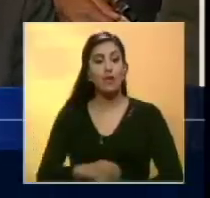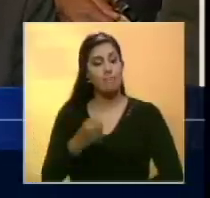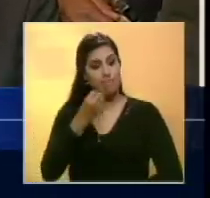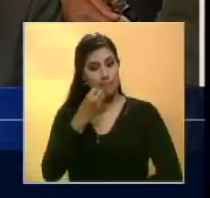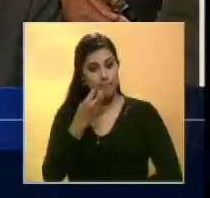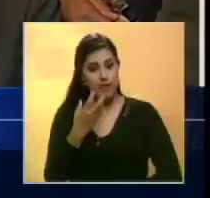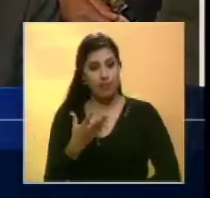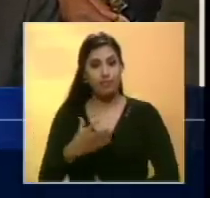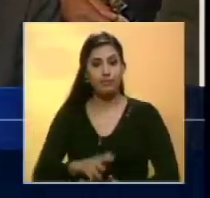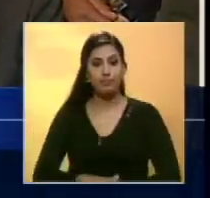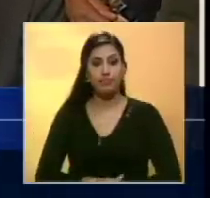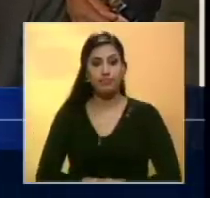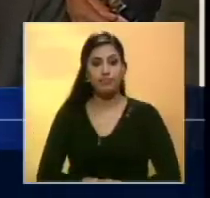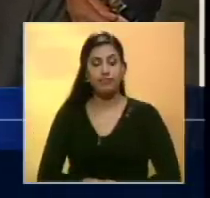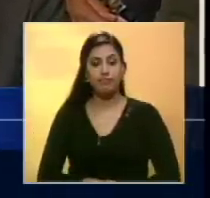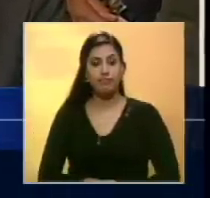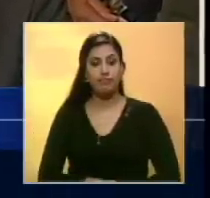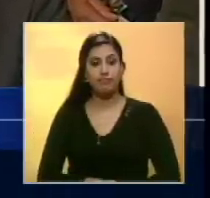Bien,